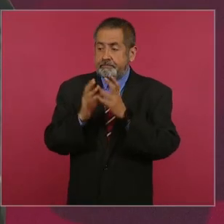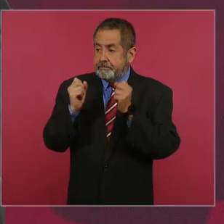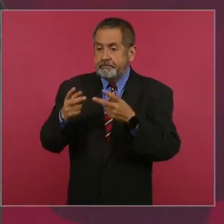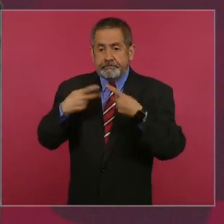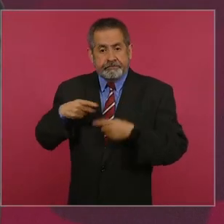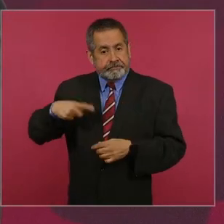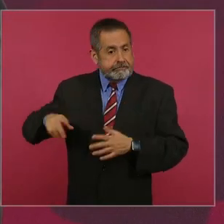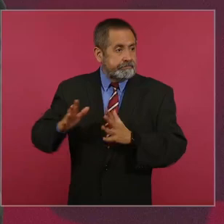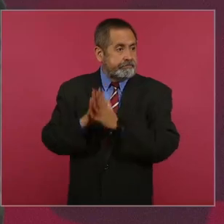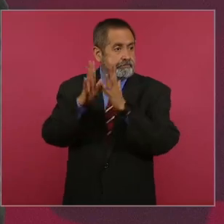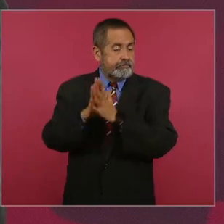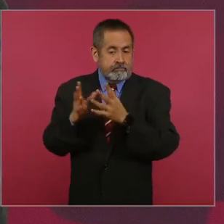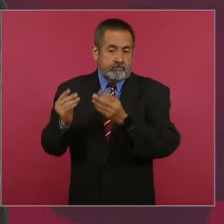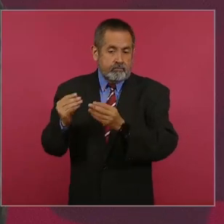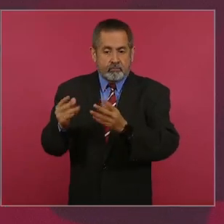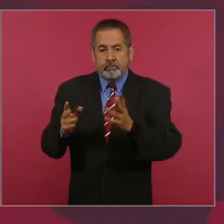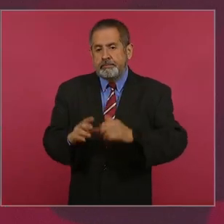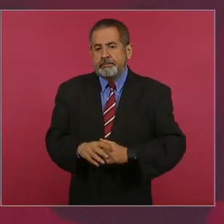y por eso pues